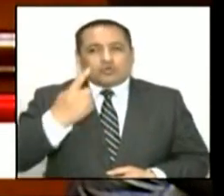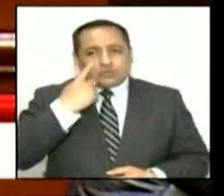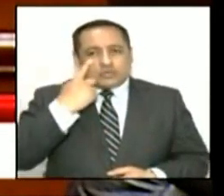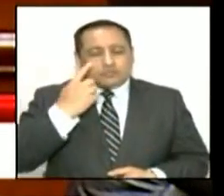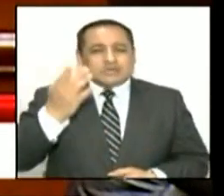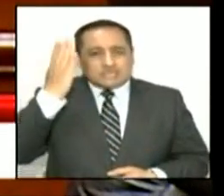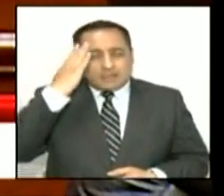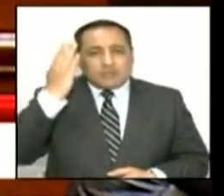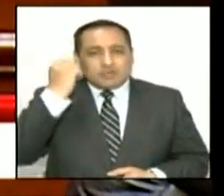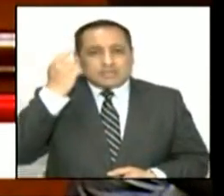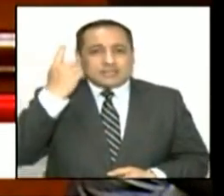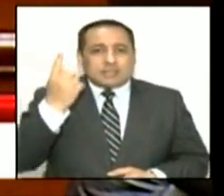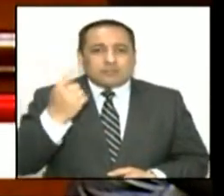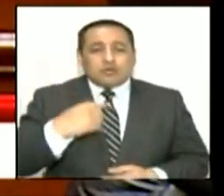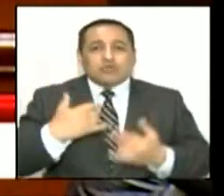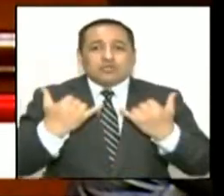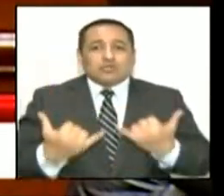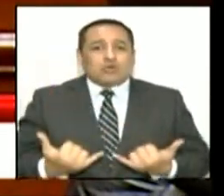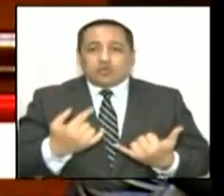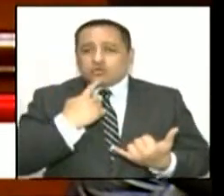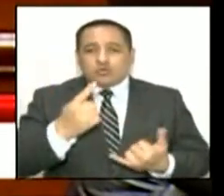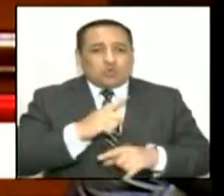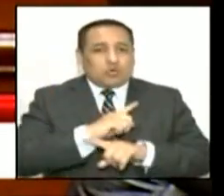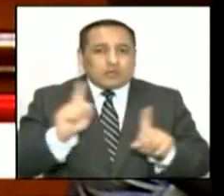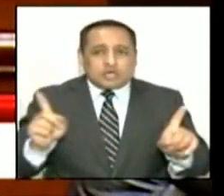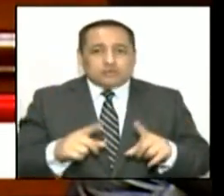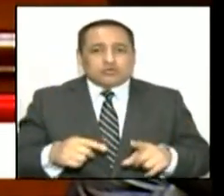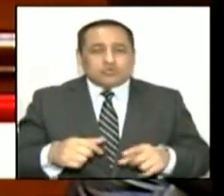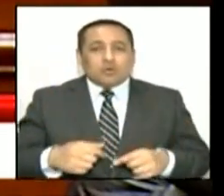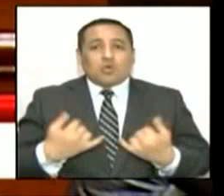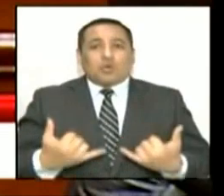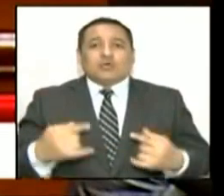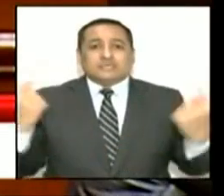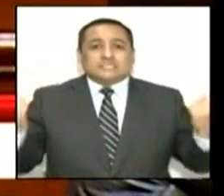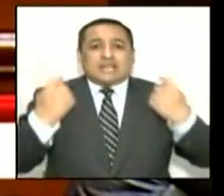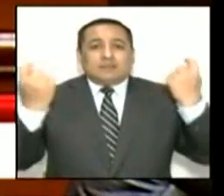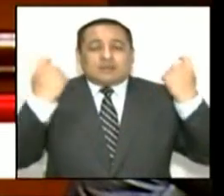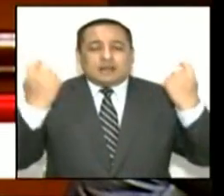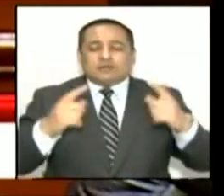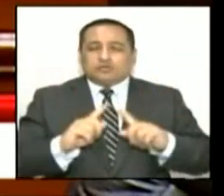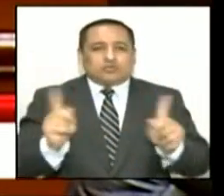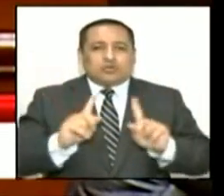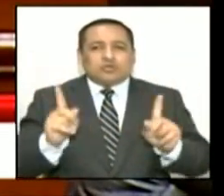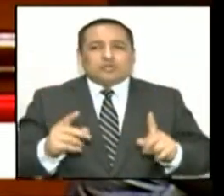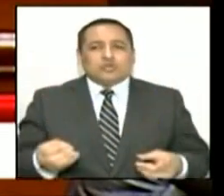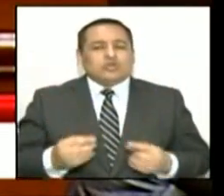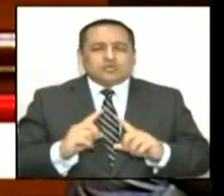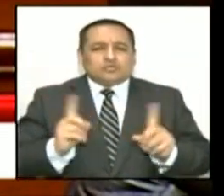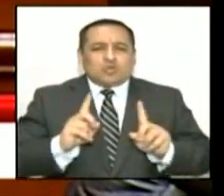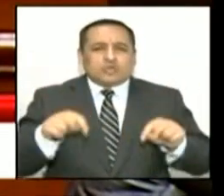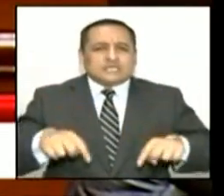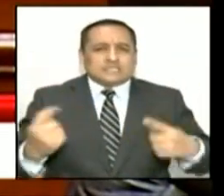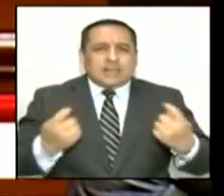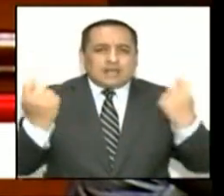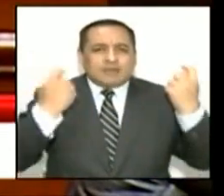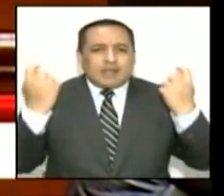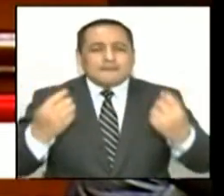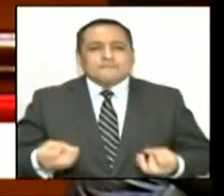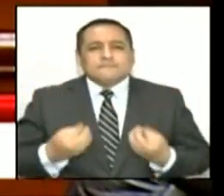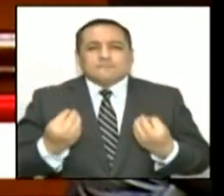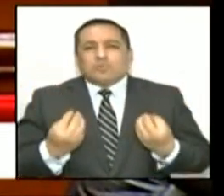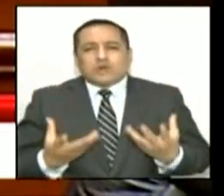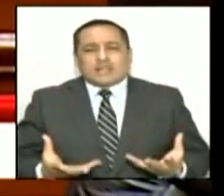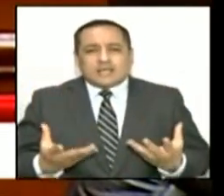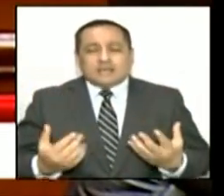cuenta, que hoy no es un día de celebración. Y no es un día de celebración